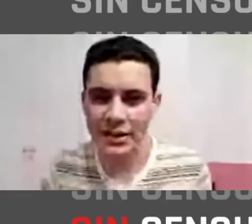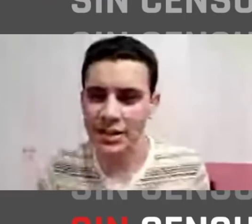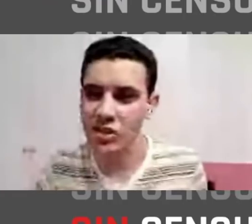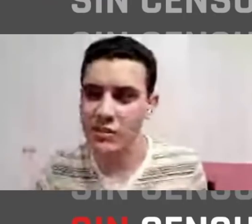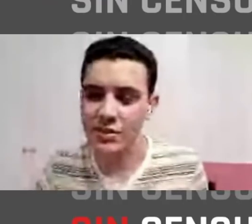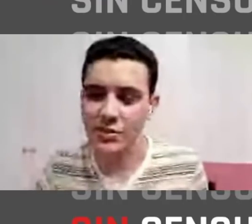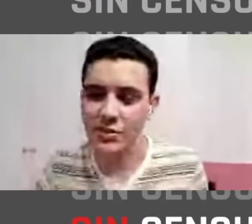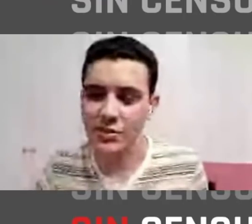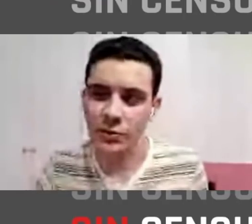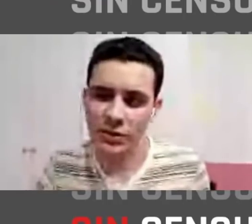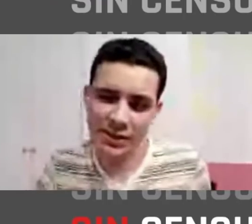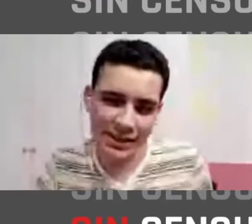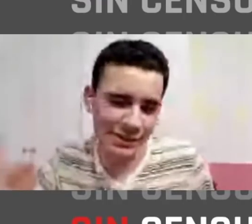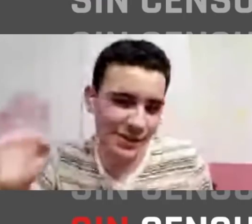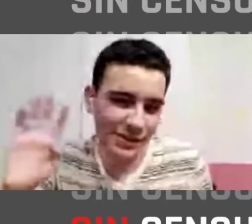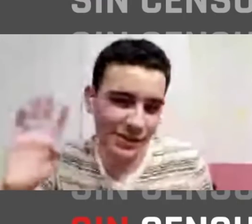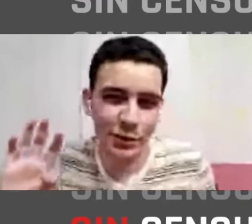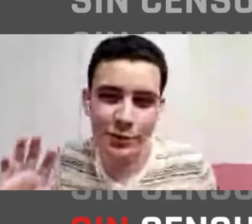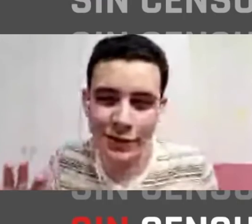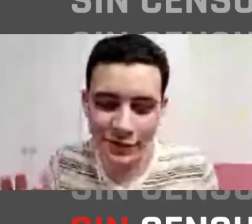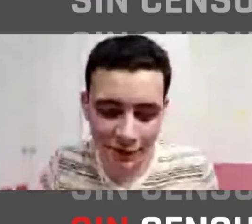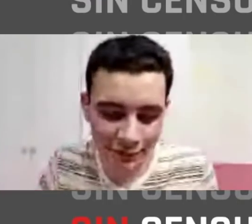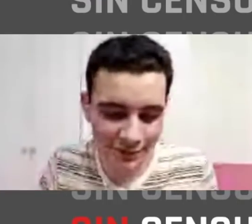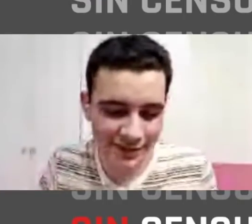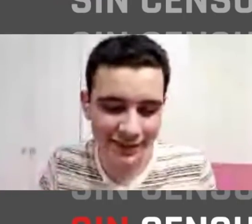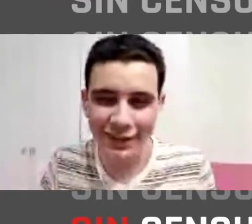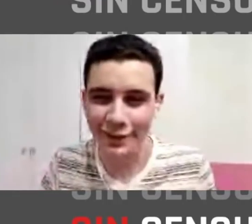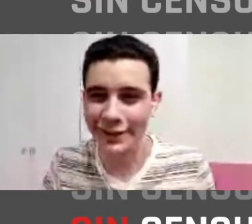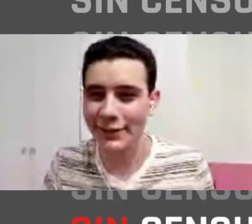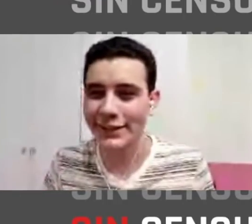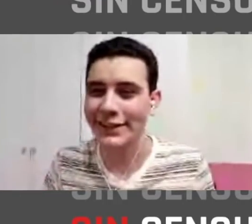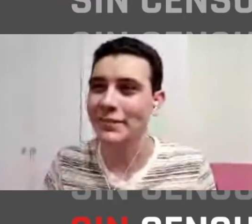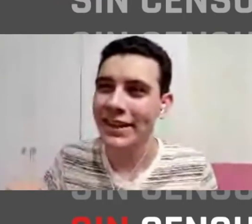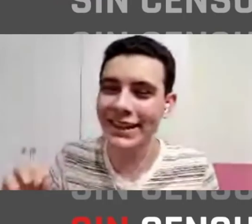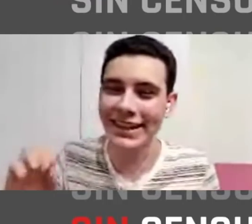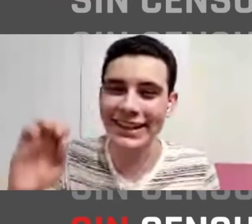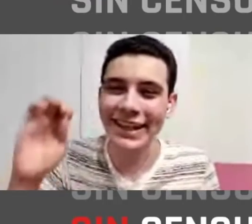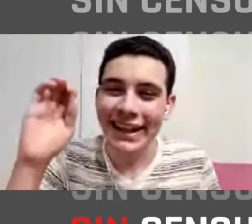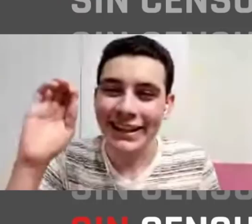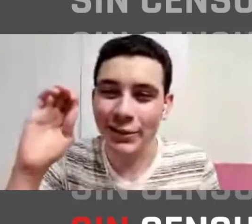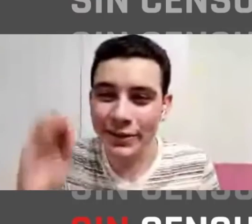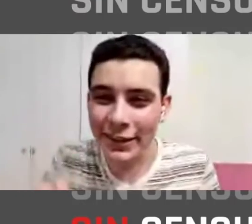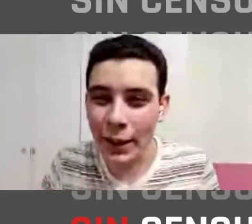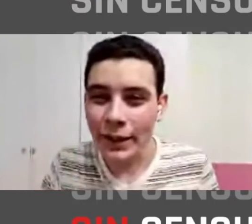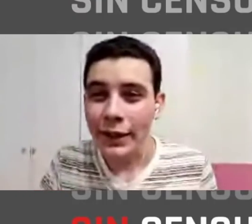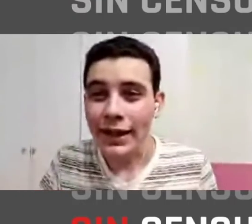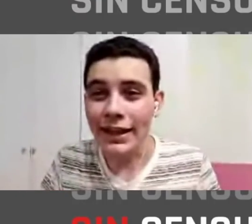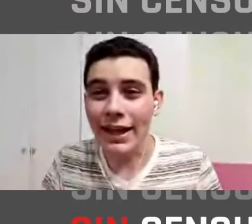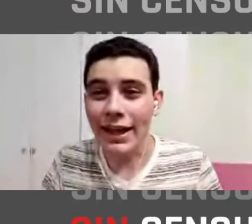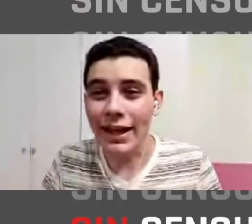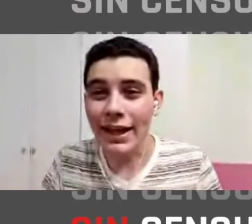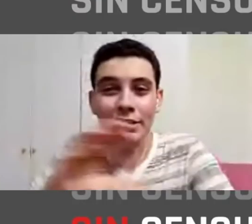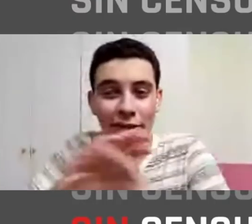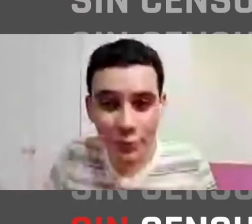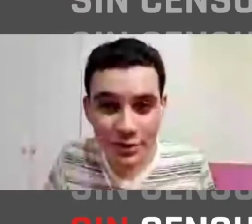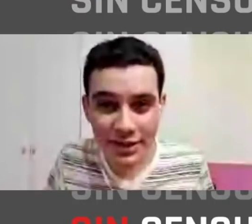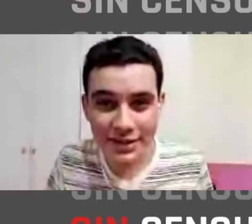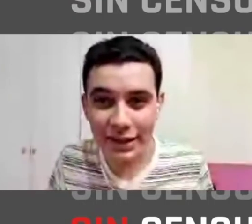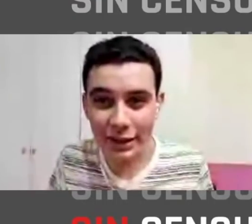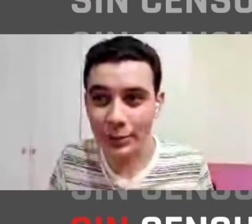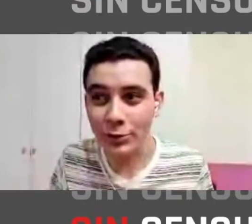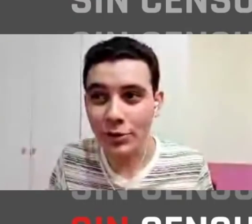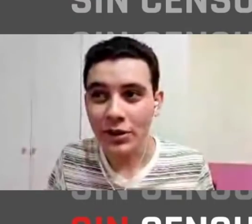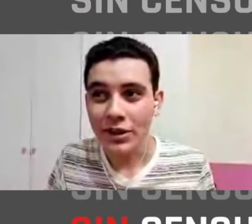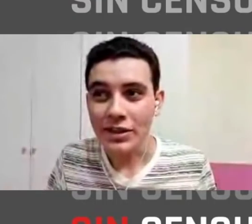rojas a las Chivas, ¿no? Ya sabes que es muy común que los árbitros estén del lado del América. Y un día Claro. el árbitro renuncia a